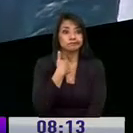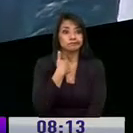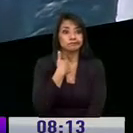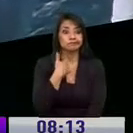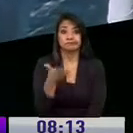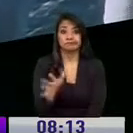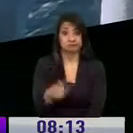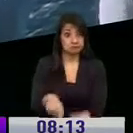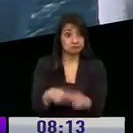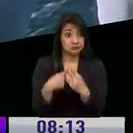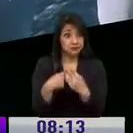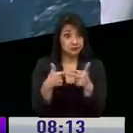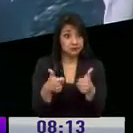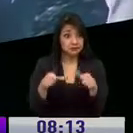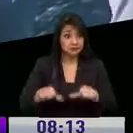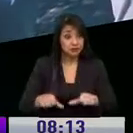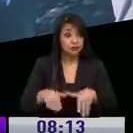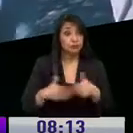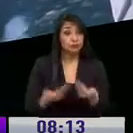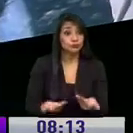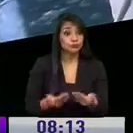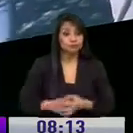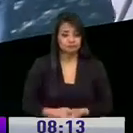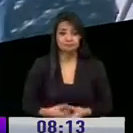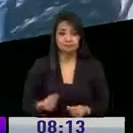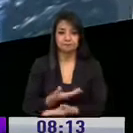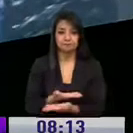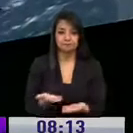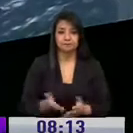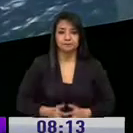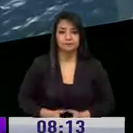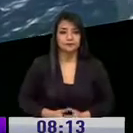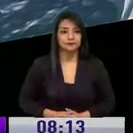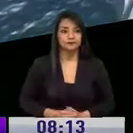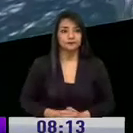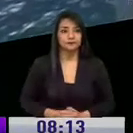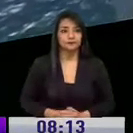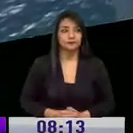¿han comenzado o no han comenzado? ¿Cómo está este tema? Adelante.